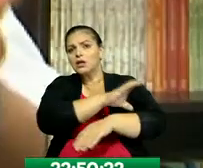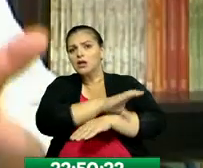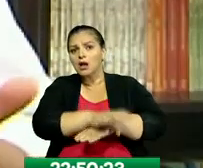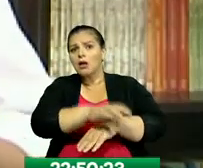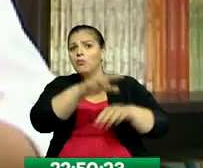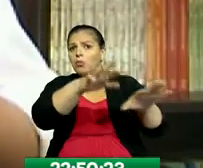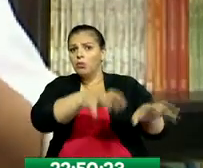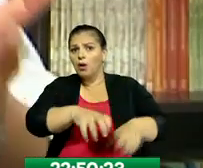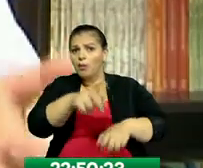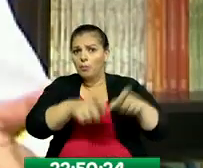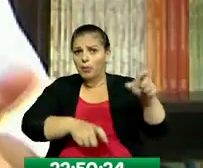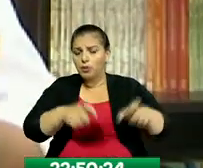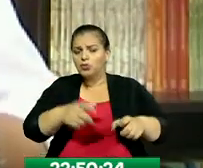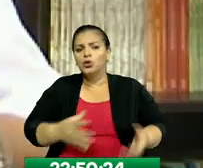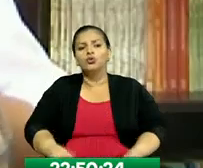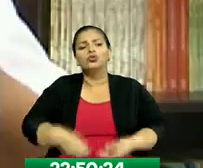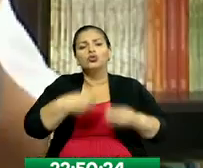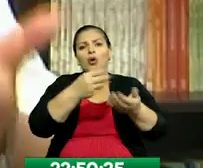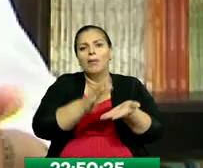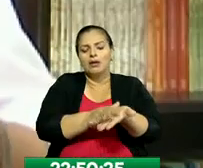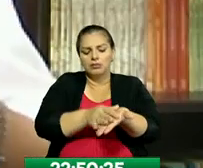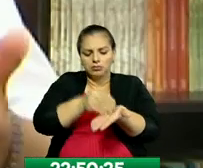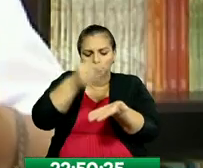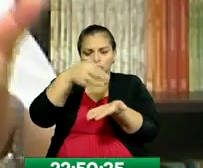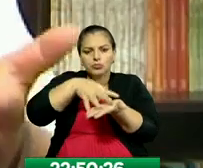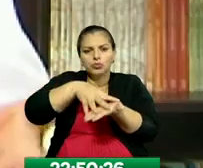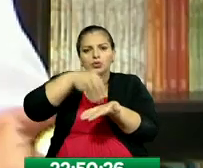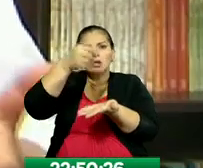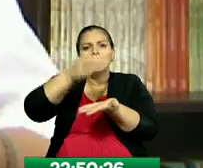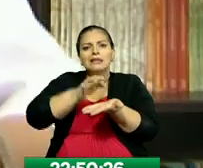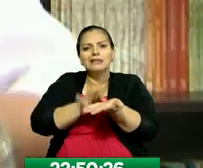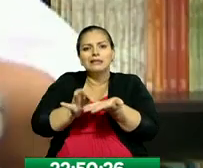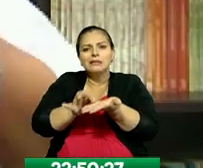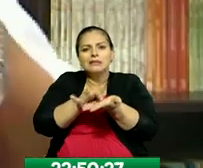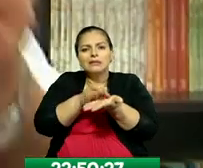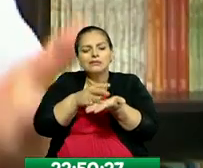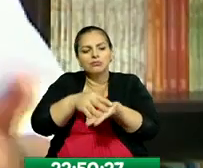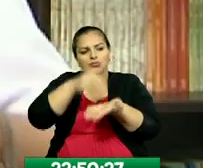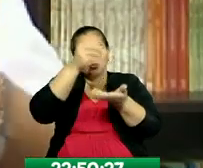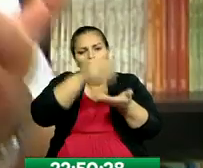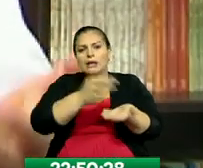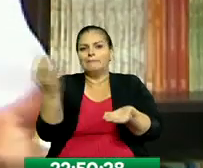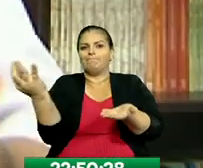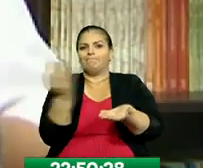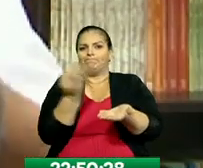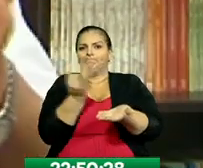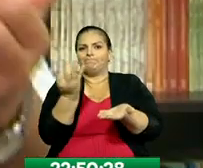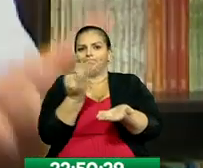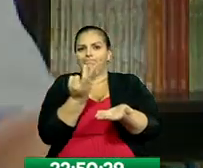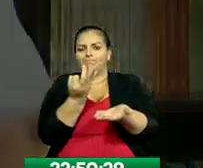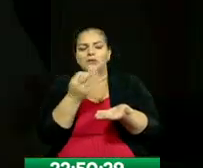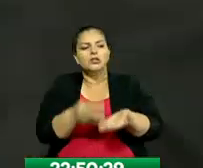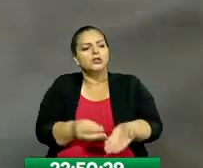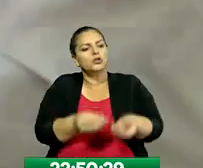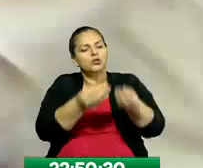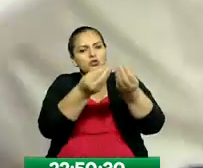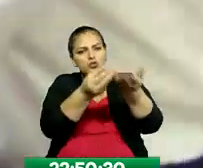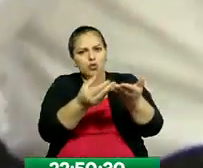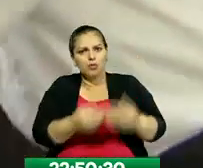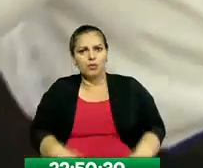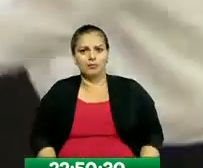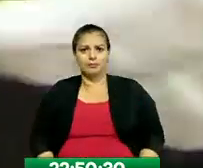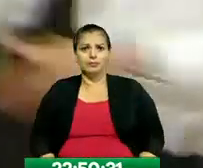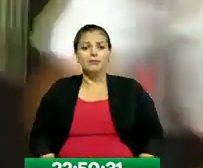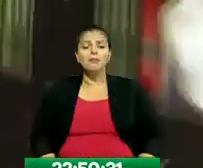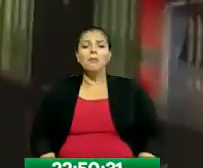de alta calidad, de alta productividad, resistente a plagas y enfermedades. La red